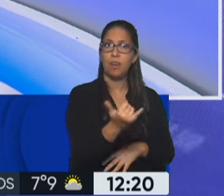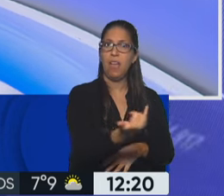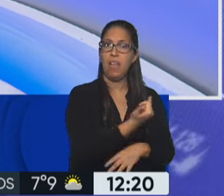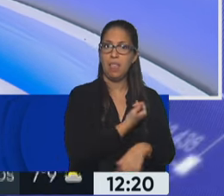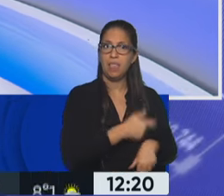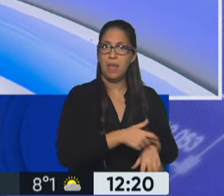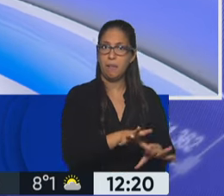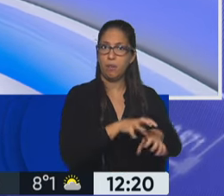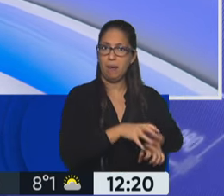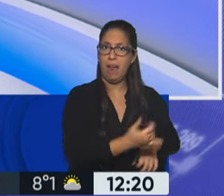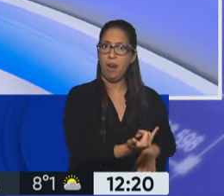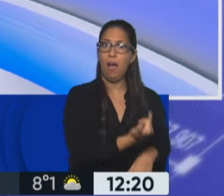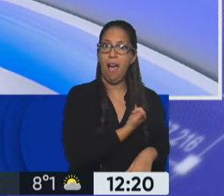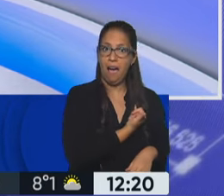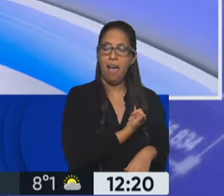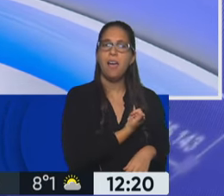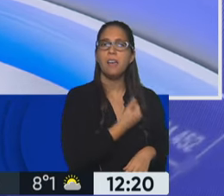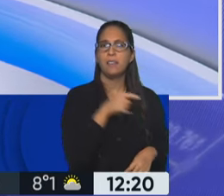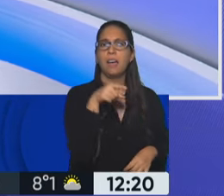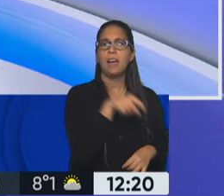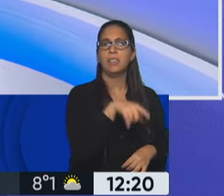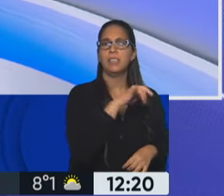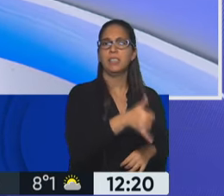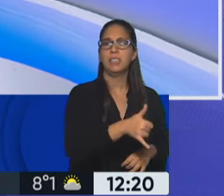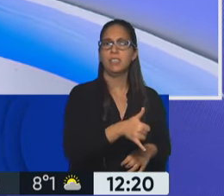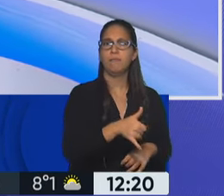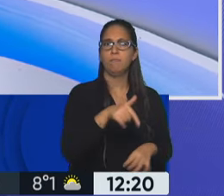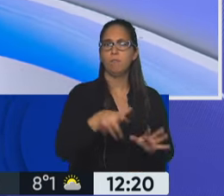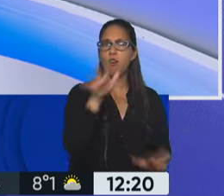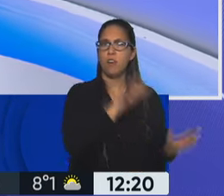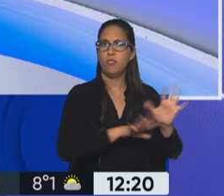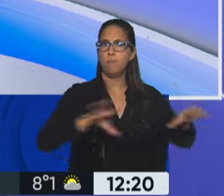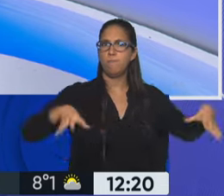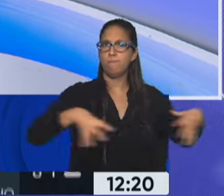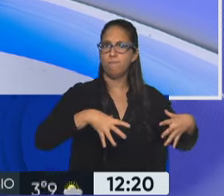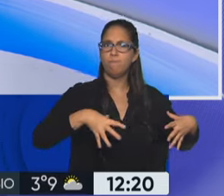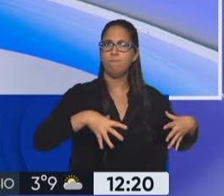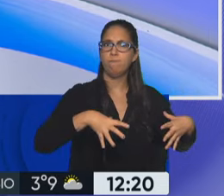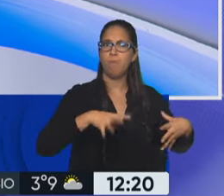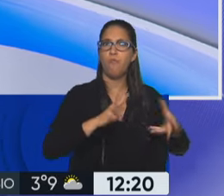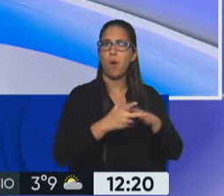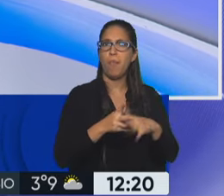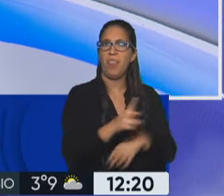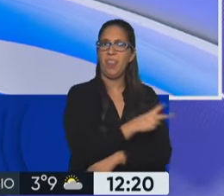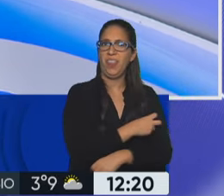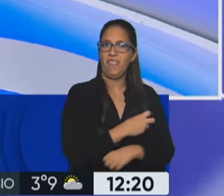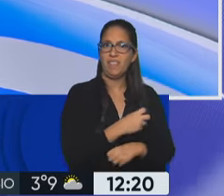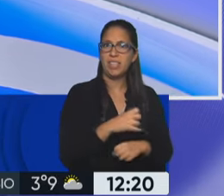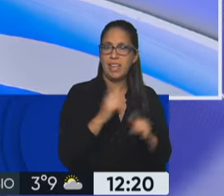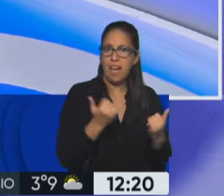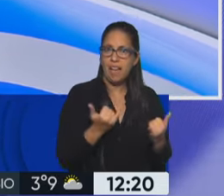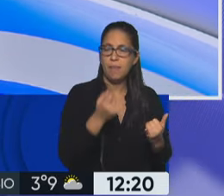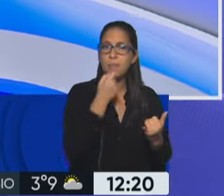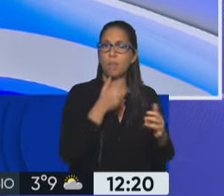hubo tiempo y hay eh digamos hay establecido aún un comando y un sistema defensivo es eh los